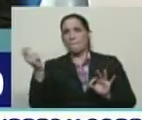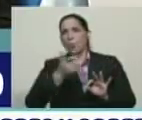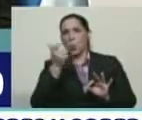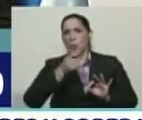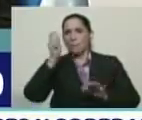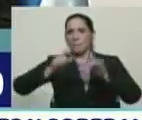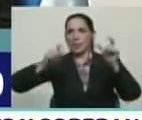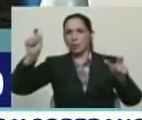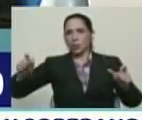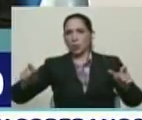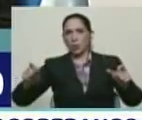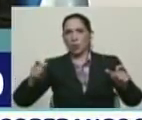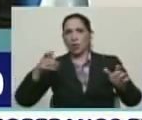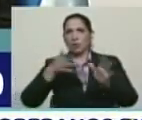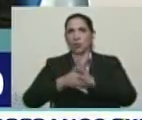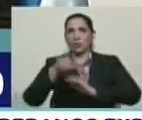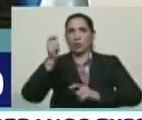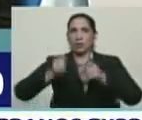competentes